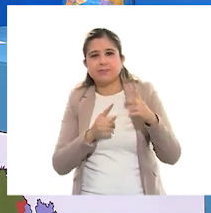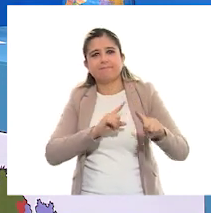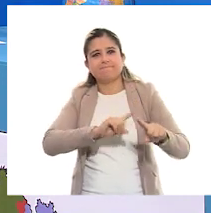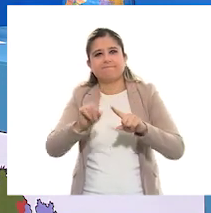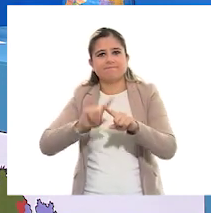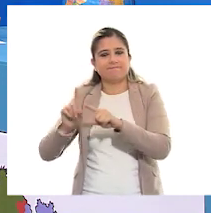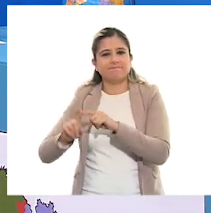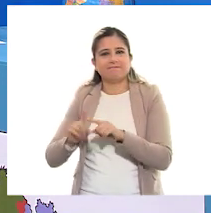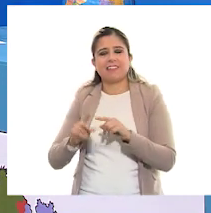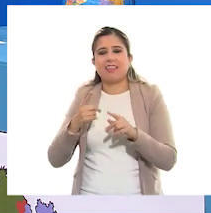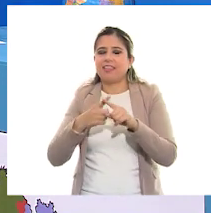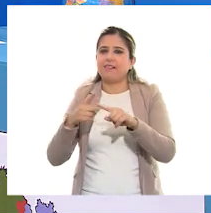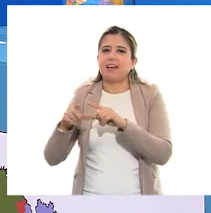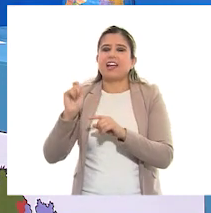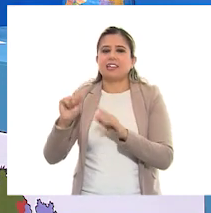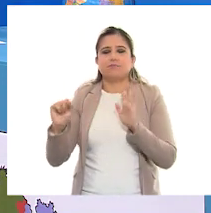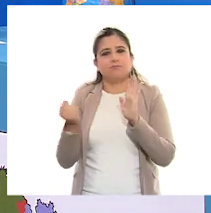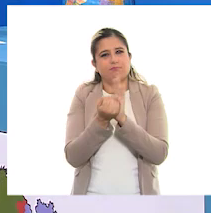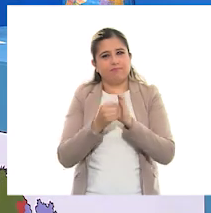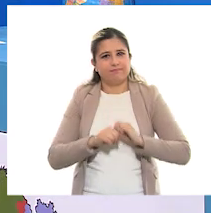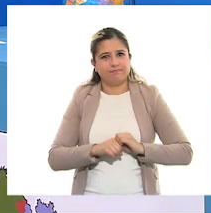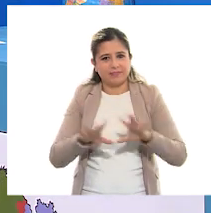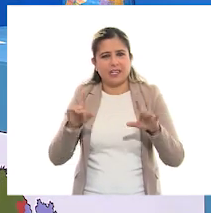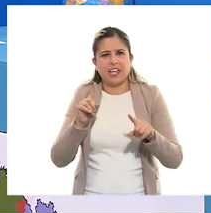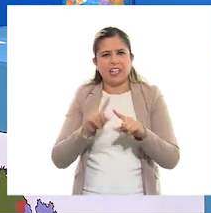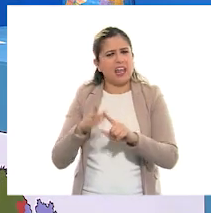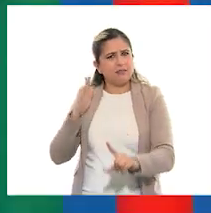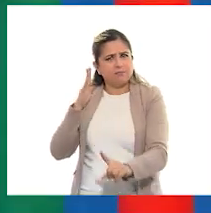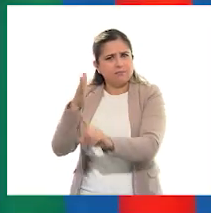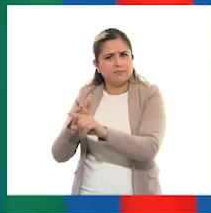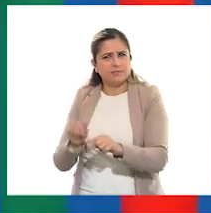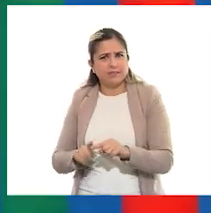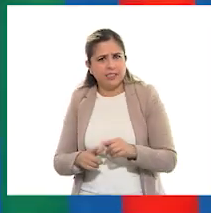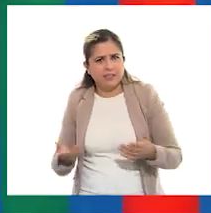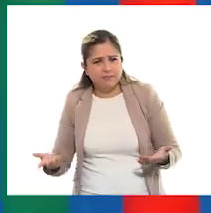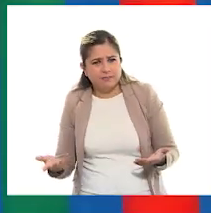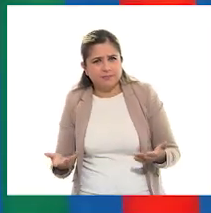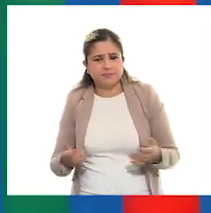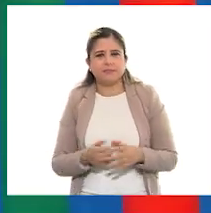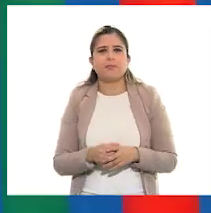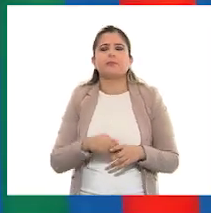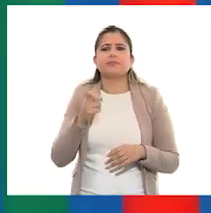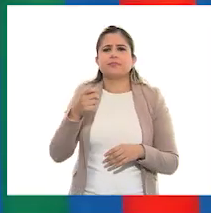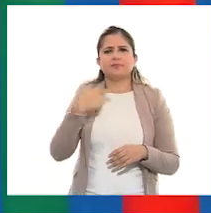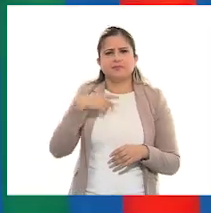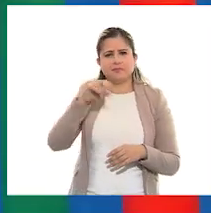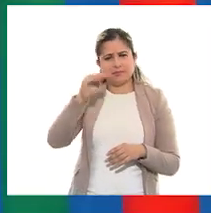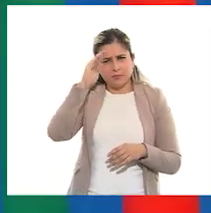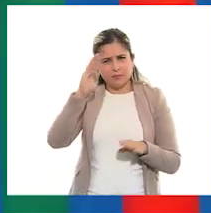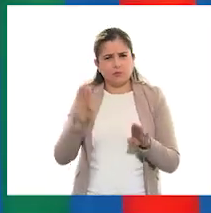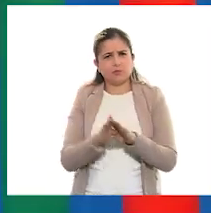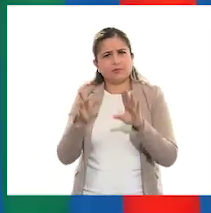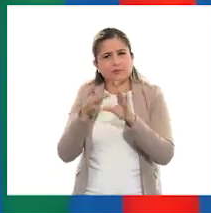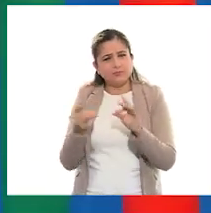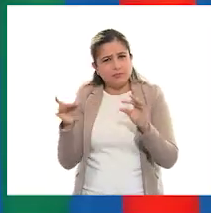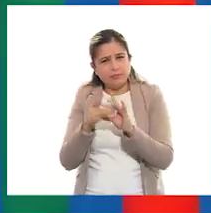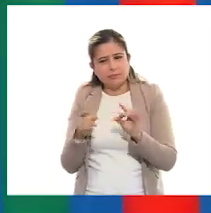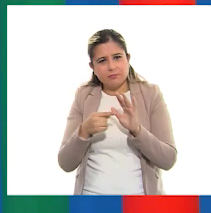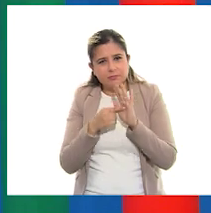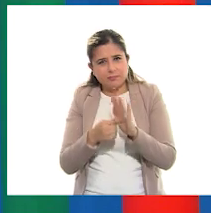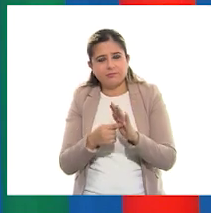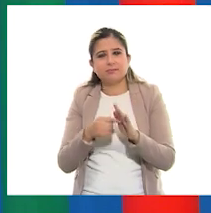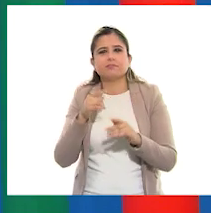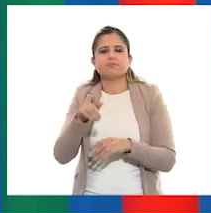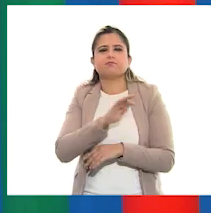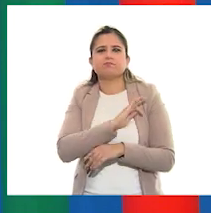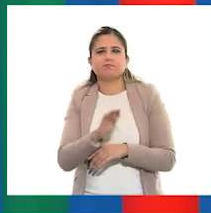en las diferentes publicaciones. ¿Y a quién va dirigida, María? Pues no me parece que sea tan explícito, Gaby, y es que